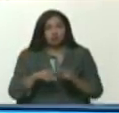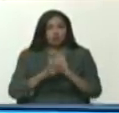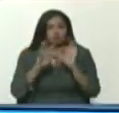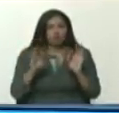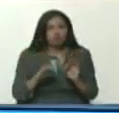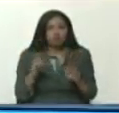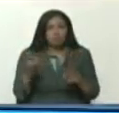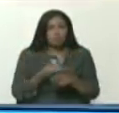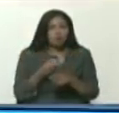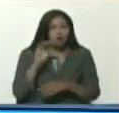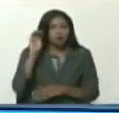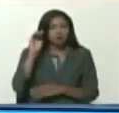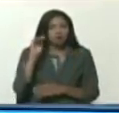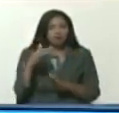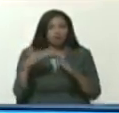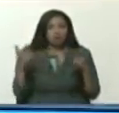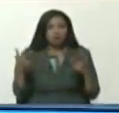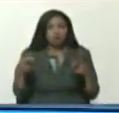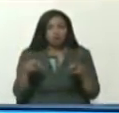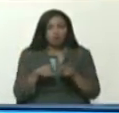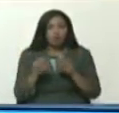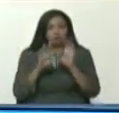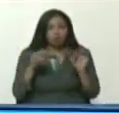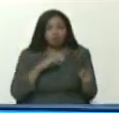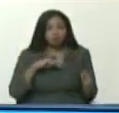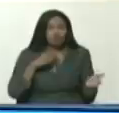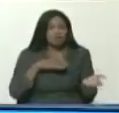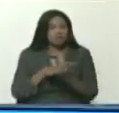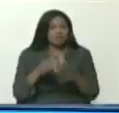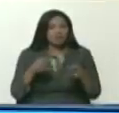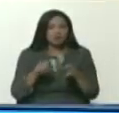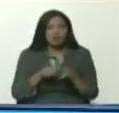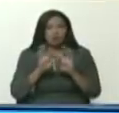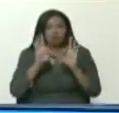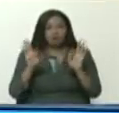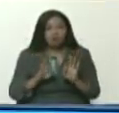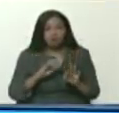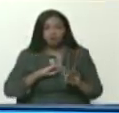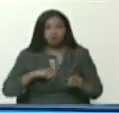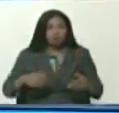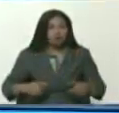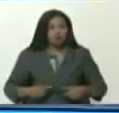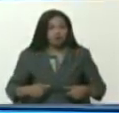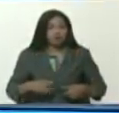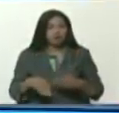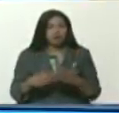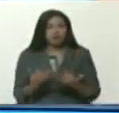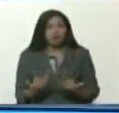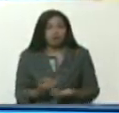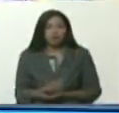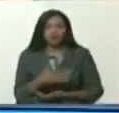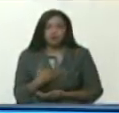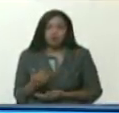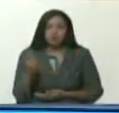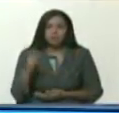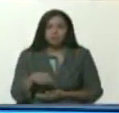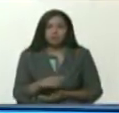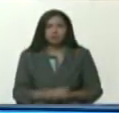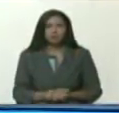su futuro a lo grande. Así que tenemos que garantizarlo con el esfuerzo que estamos haciendo. Yo quiero también,